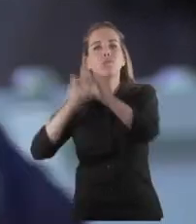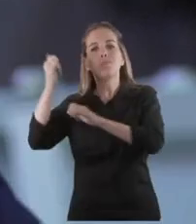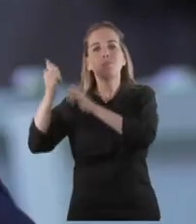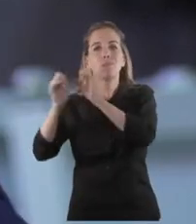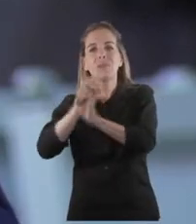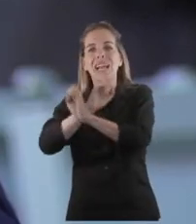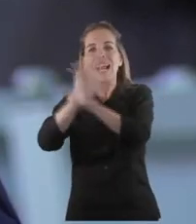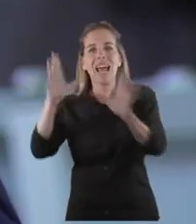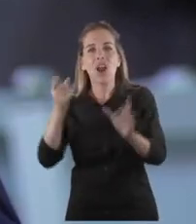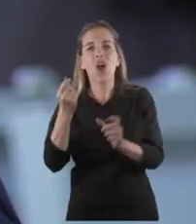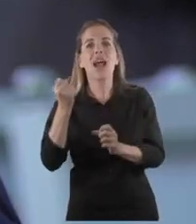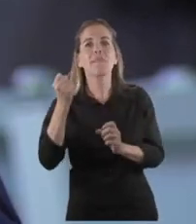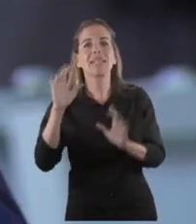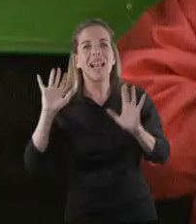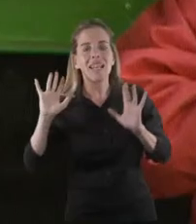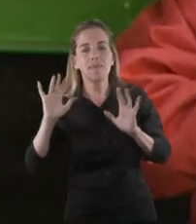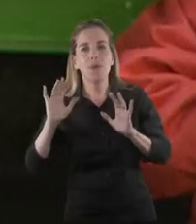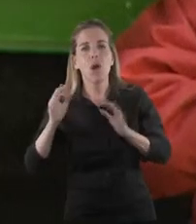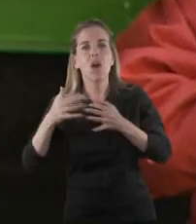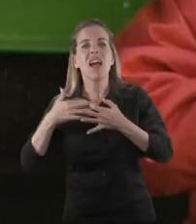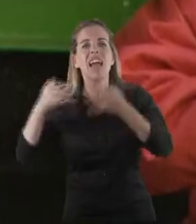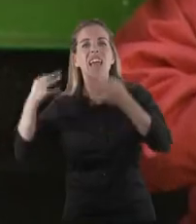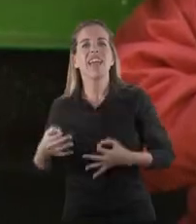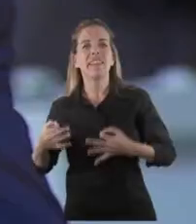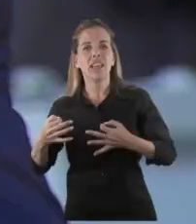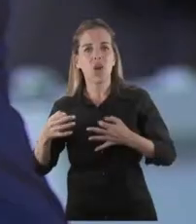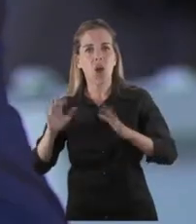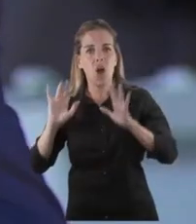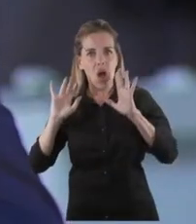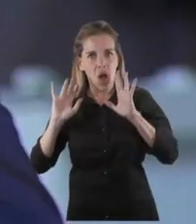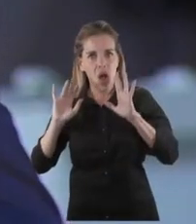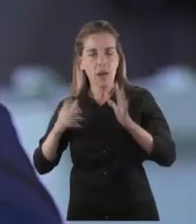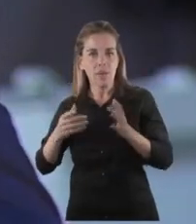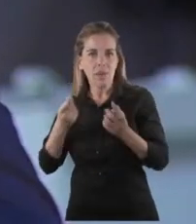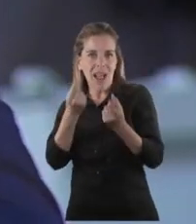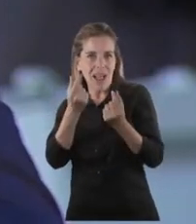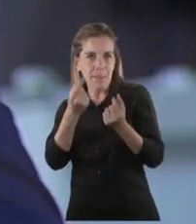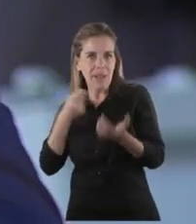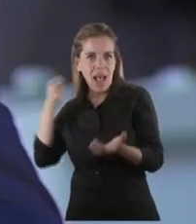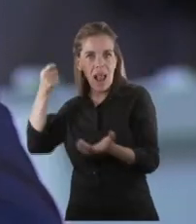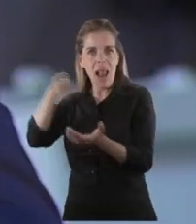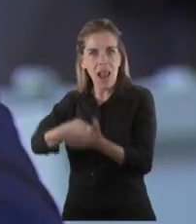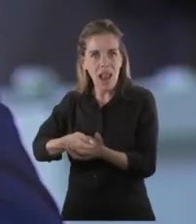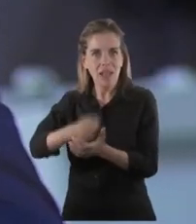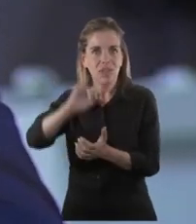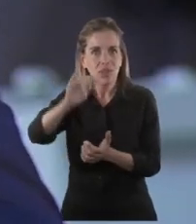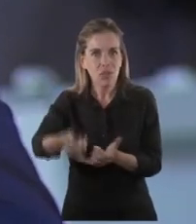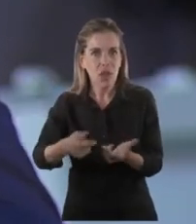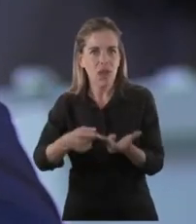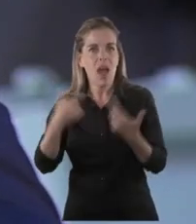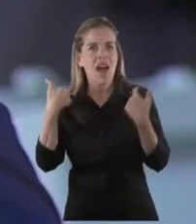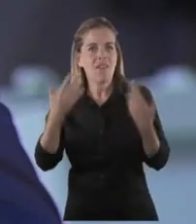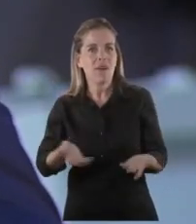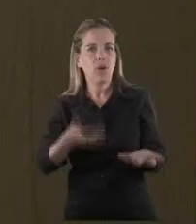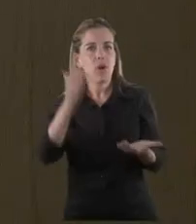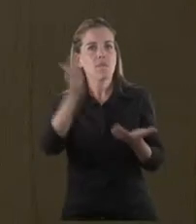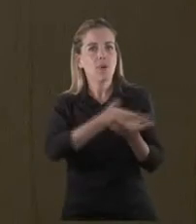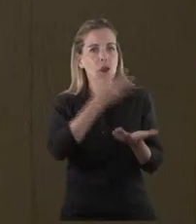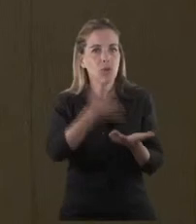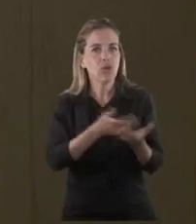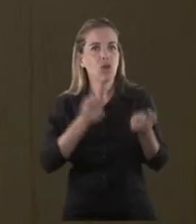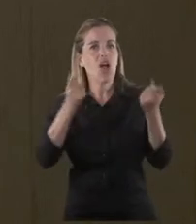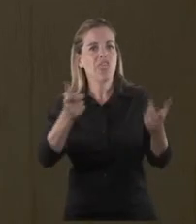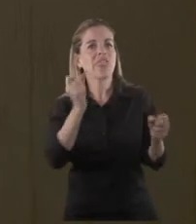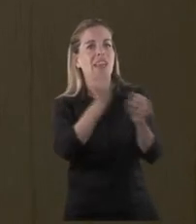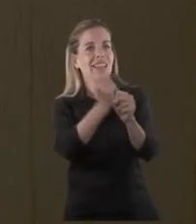Porque hay un capitalismo ético que arriesga capital, produce, genera empleo